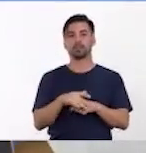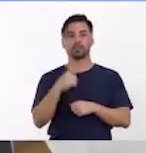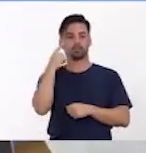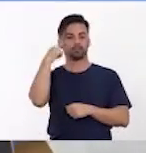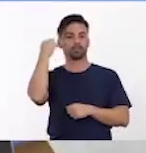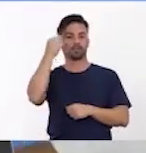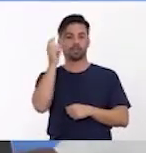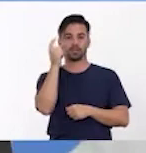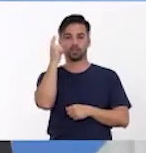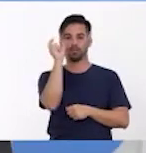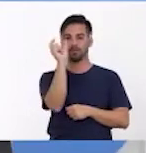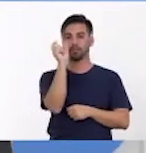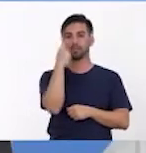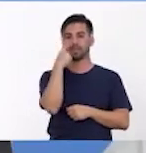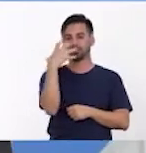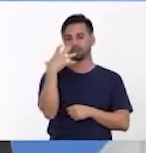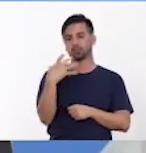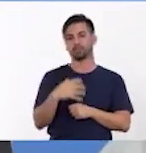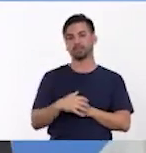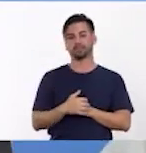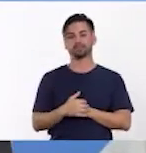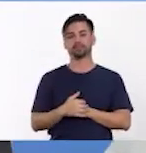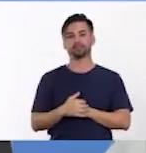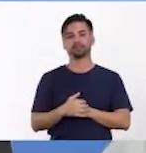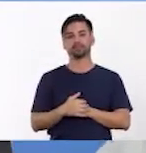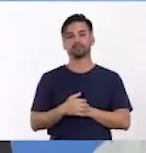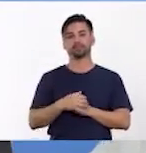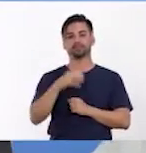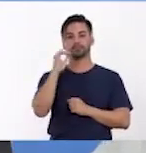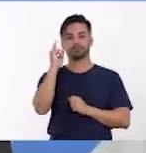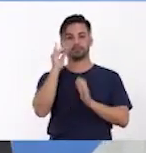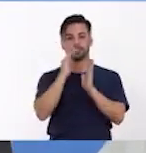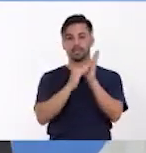este elemento. En el